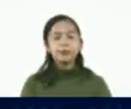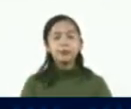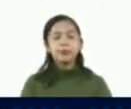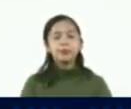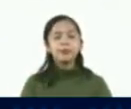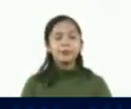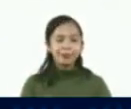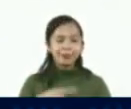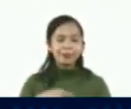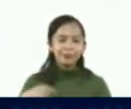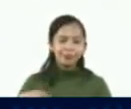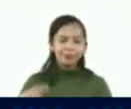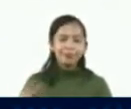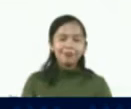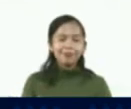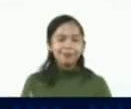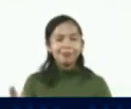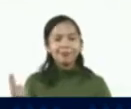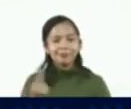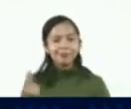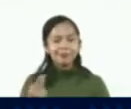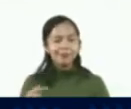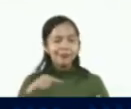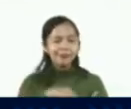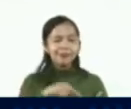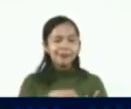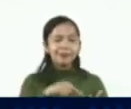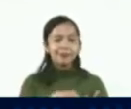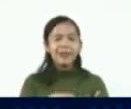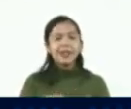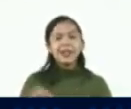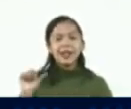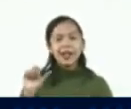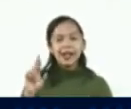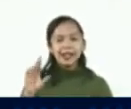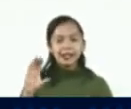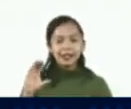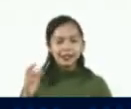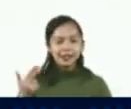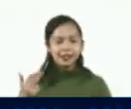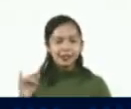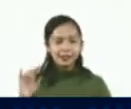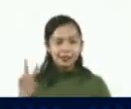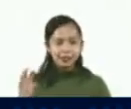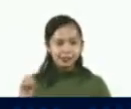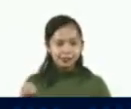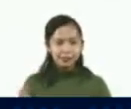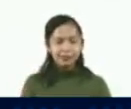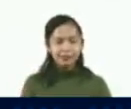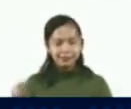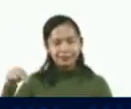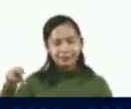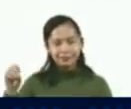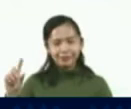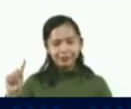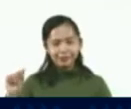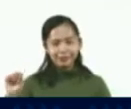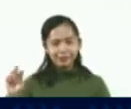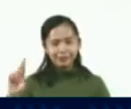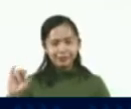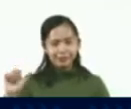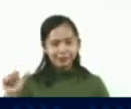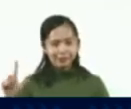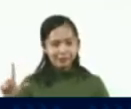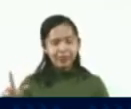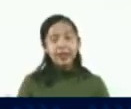tenemos un pendiente y es el Archivo General de Notarías, que yo me comprometí con ustedes y que ya quedé con el